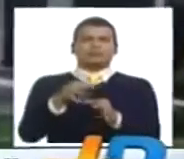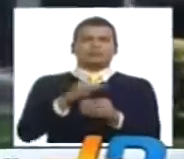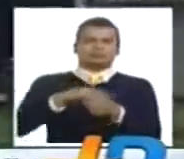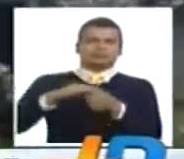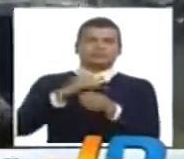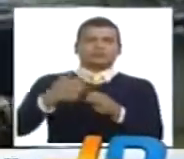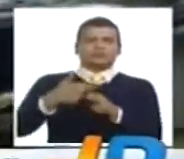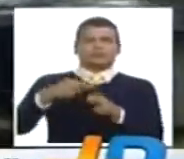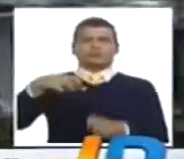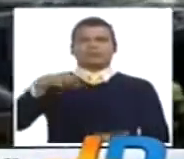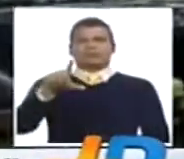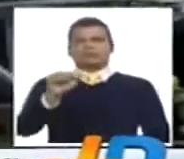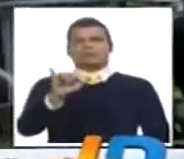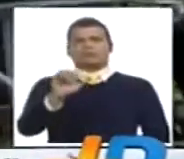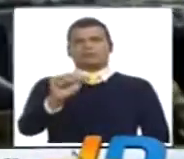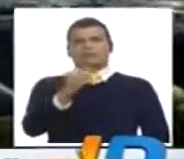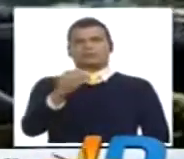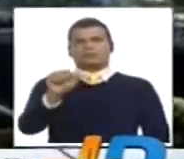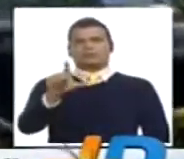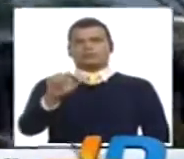Cali.